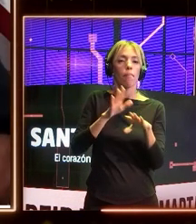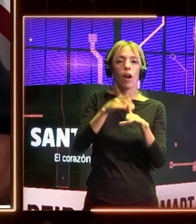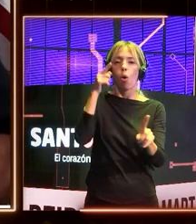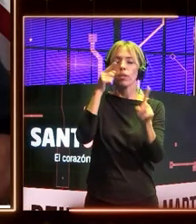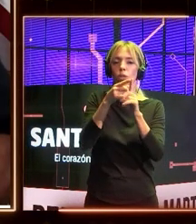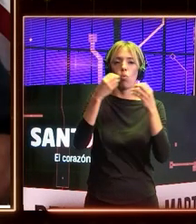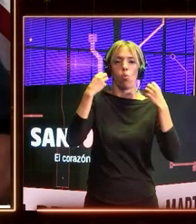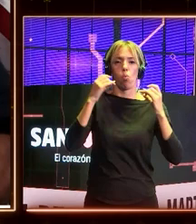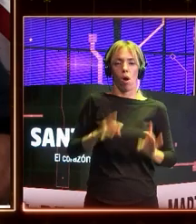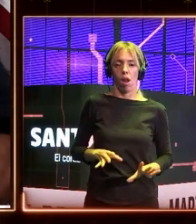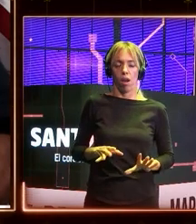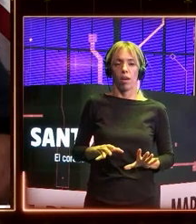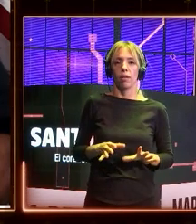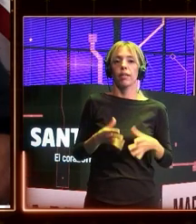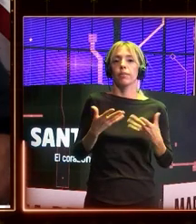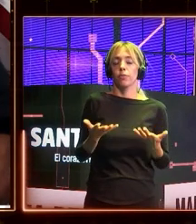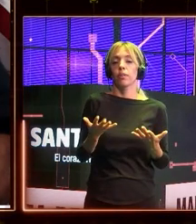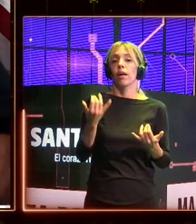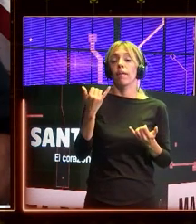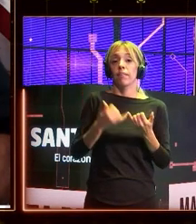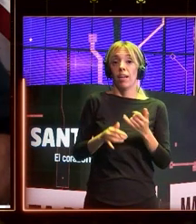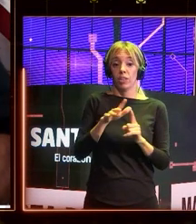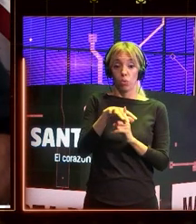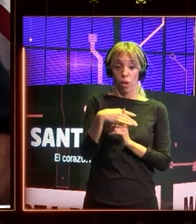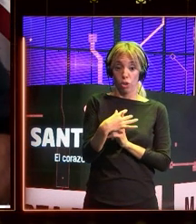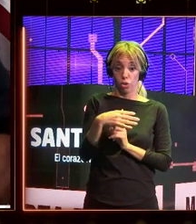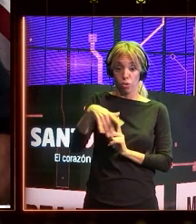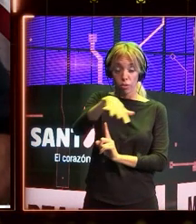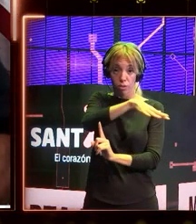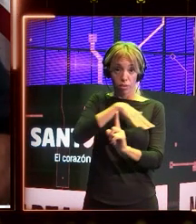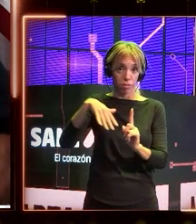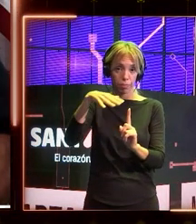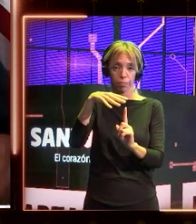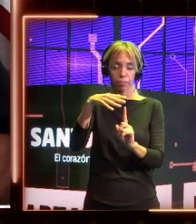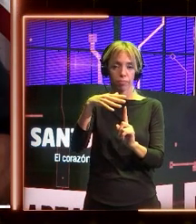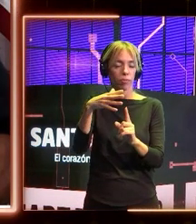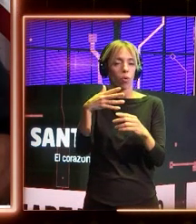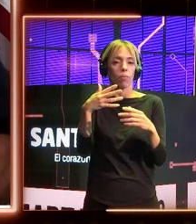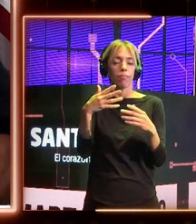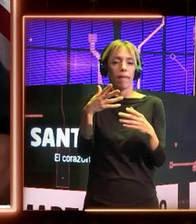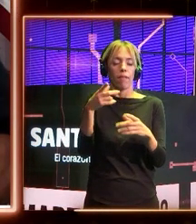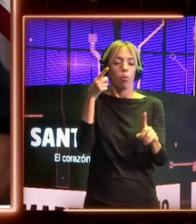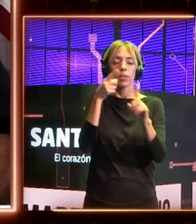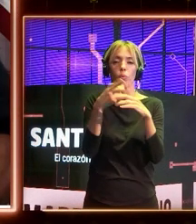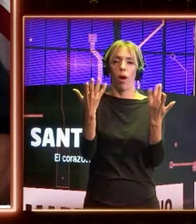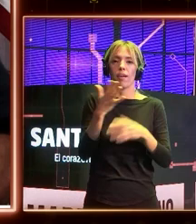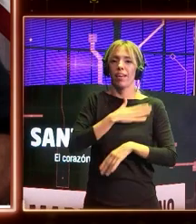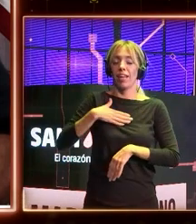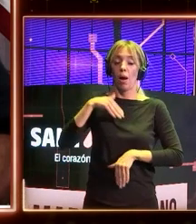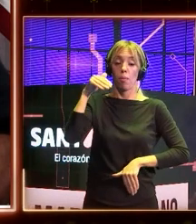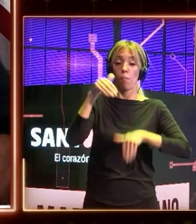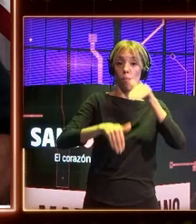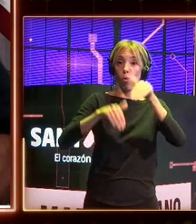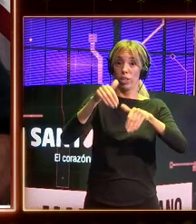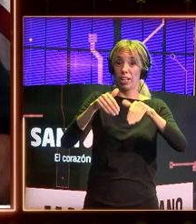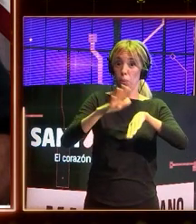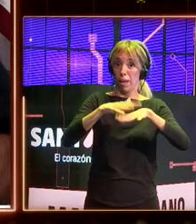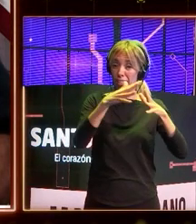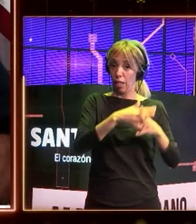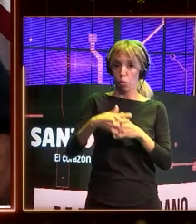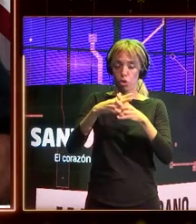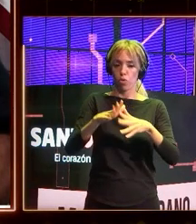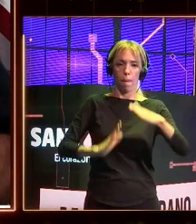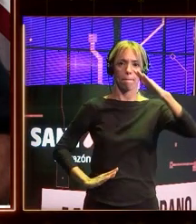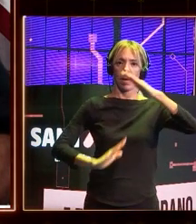cosa. Entonces, bueno, pues esa misma cosa en este caso era parar un proceso democrático o por lo menos revertirlo para poder favorecer